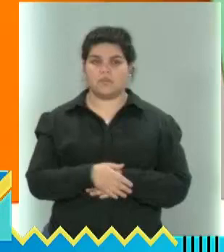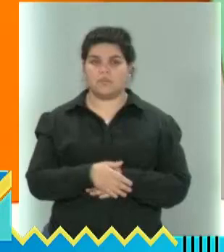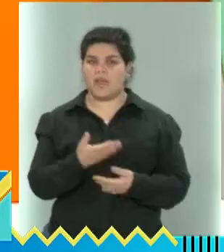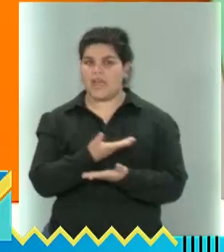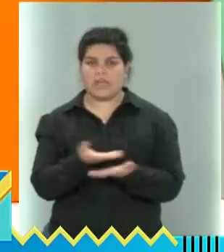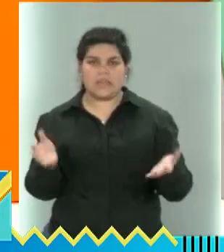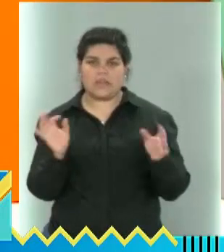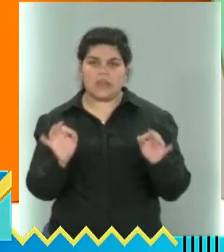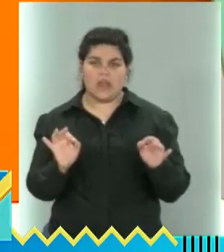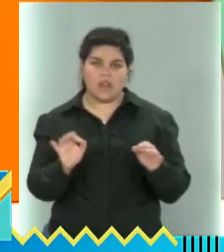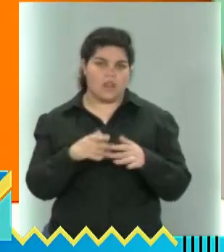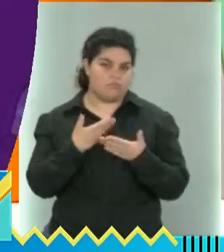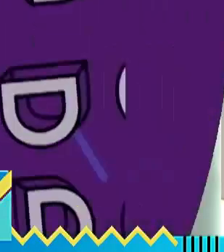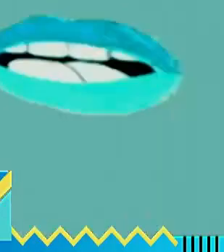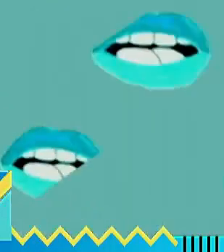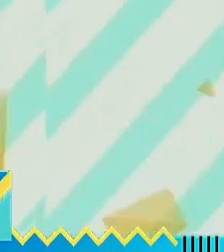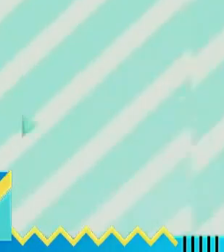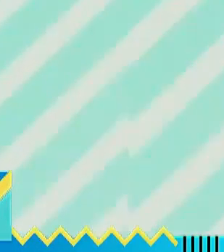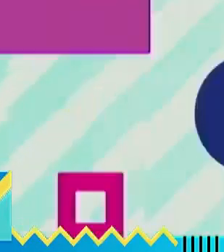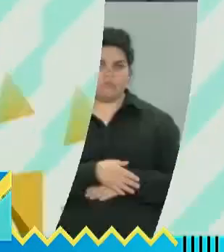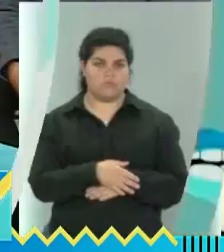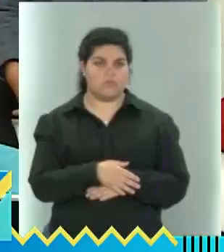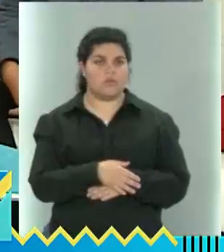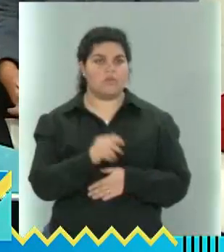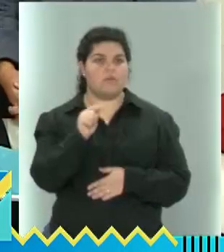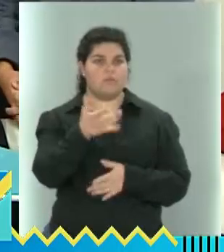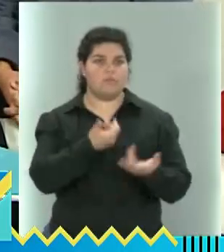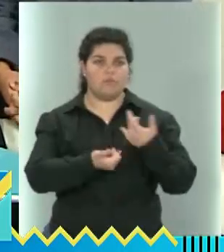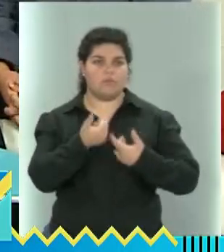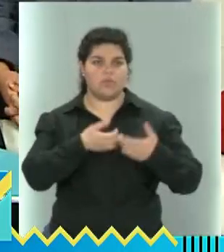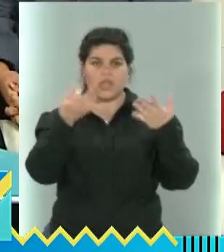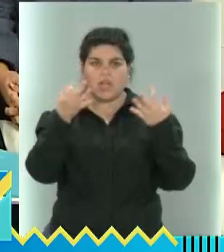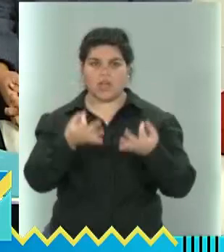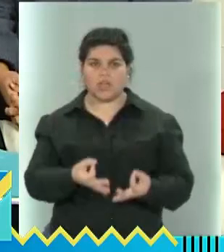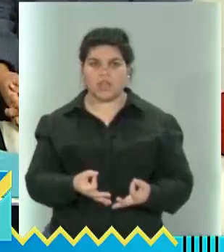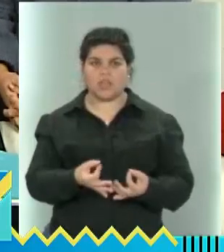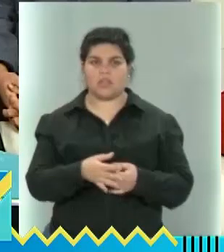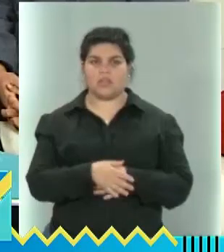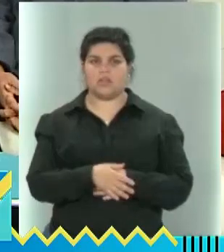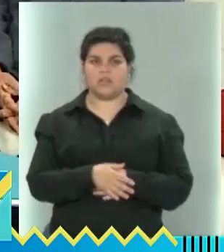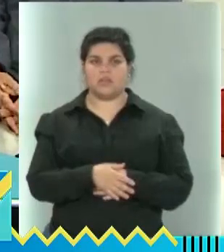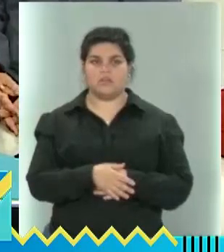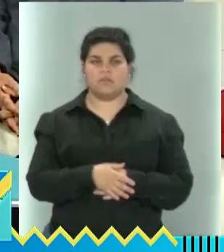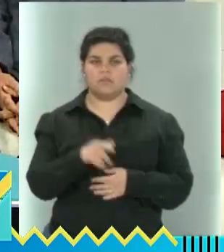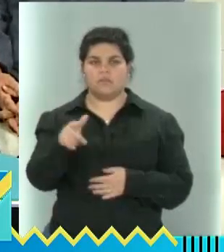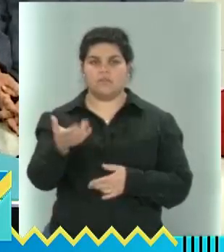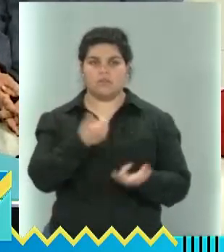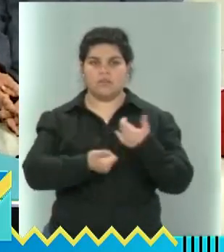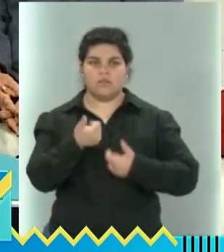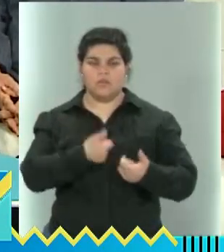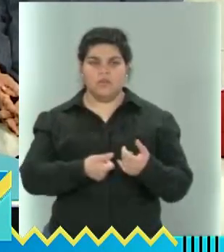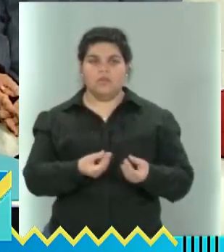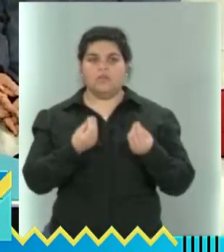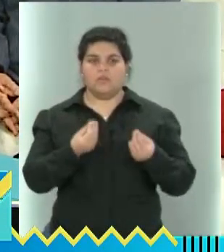que estamos atravesando. Vos recién hablabas de la calidad educativa, ¿no? Y un poco ir hacia eso. ¿Qué balance hacen de